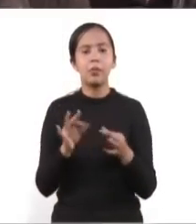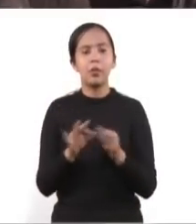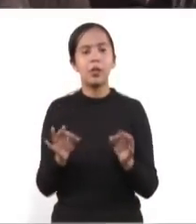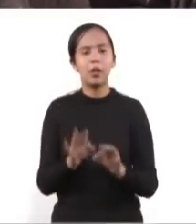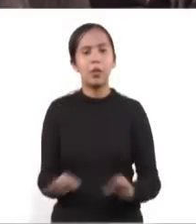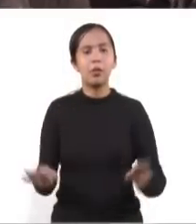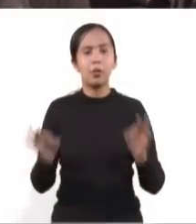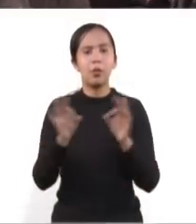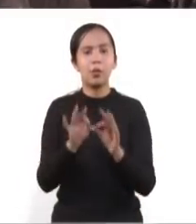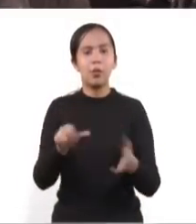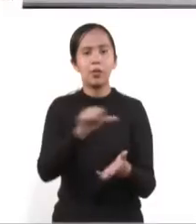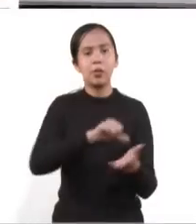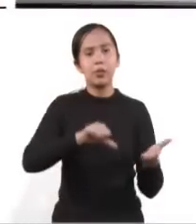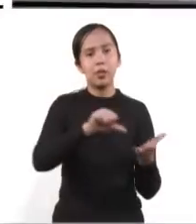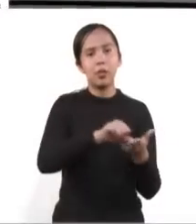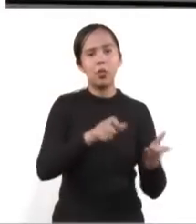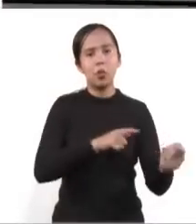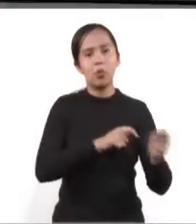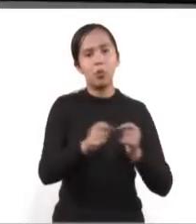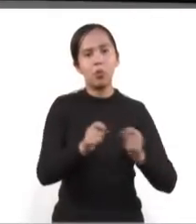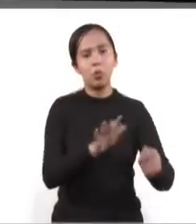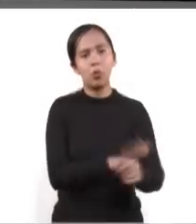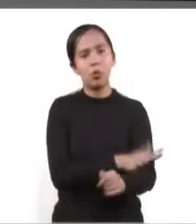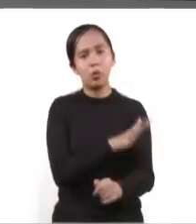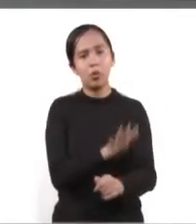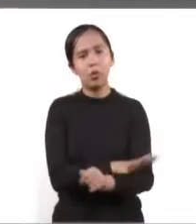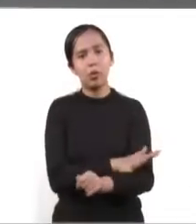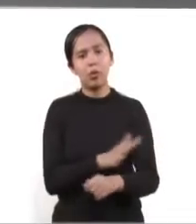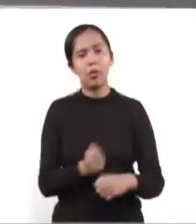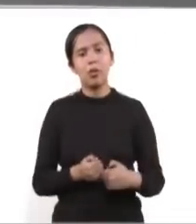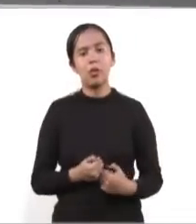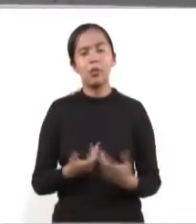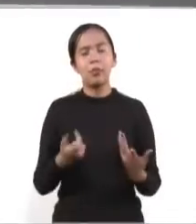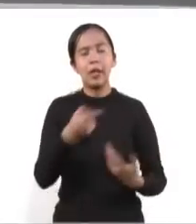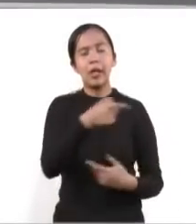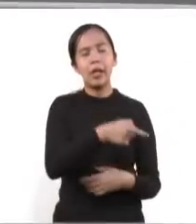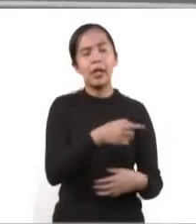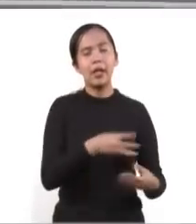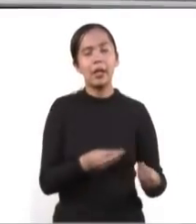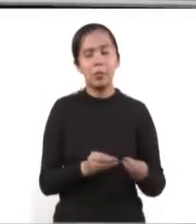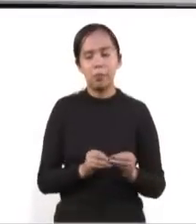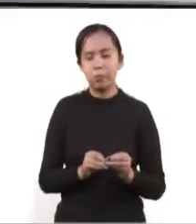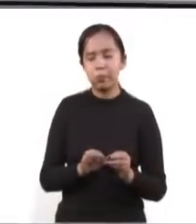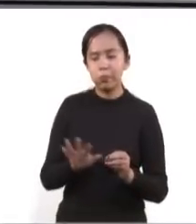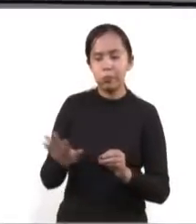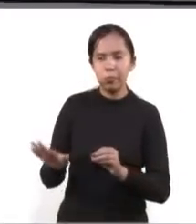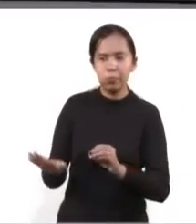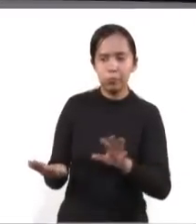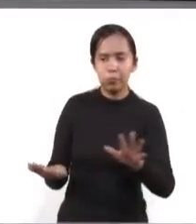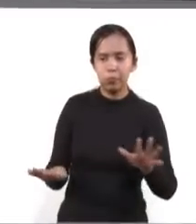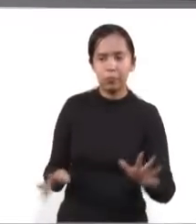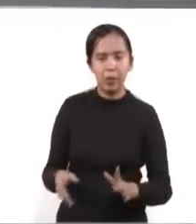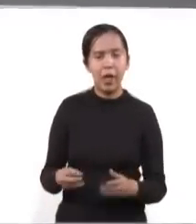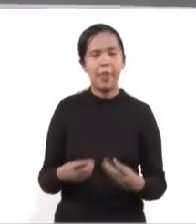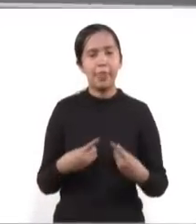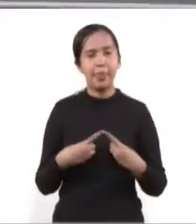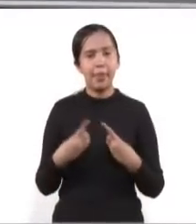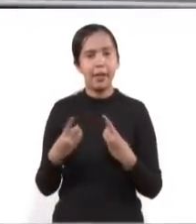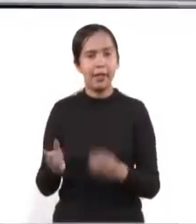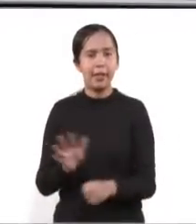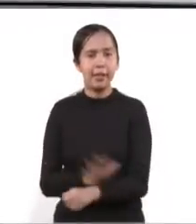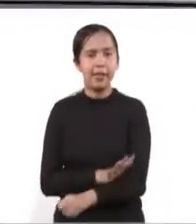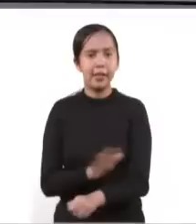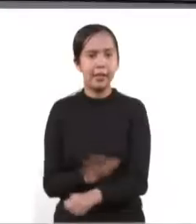de que el Centro Nacional del Control de Energía, SENACE, quien administra y regula y despacha la